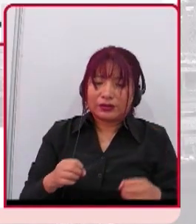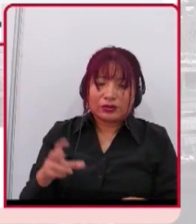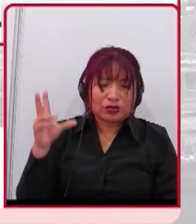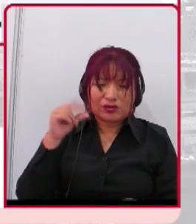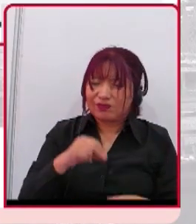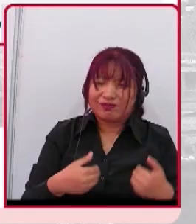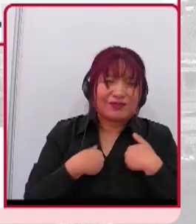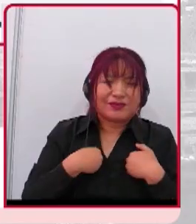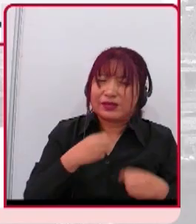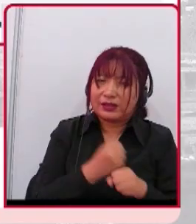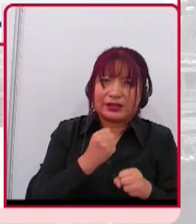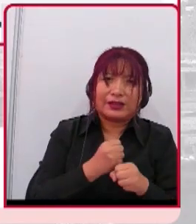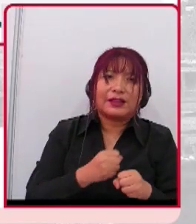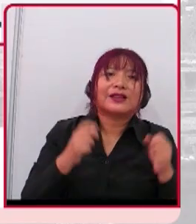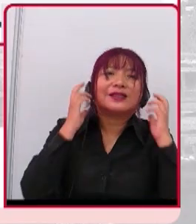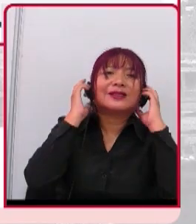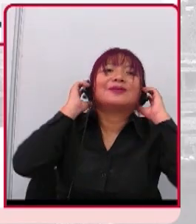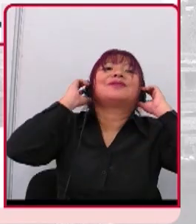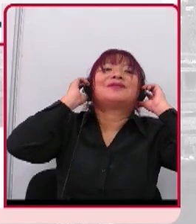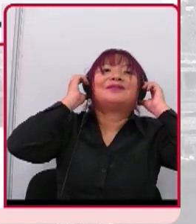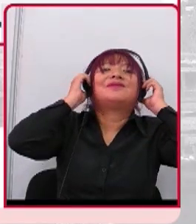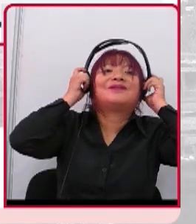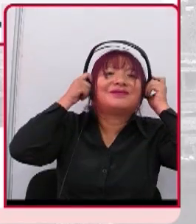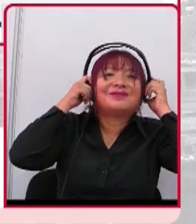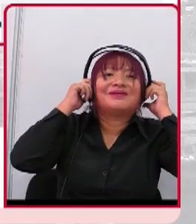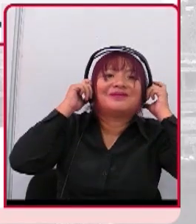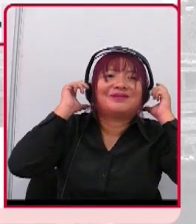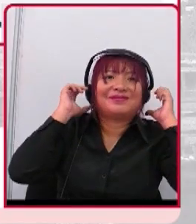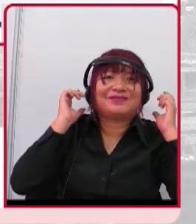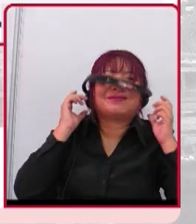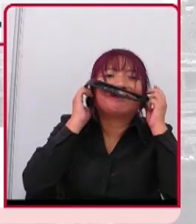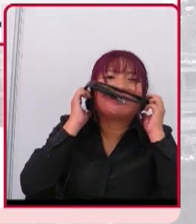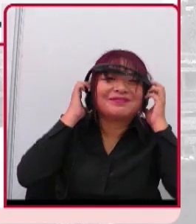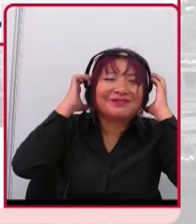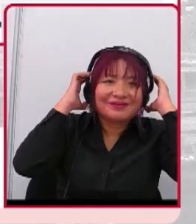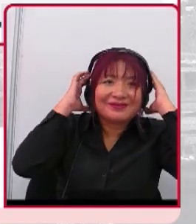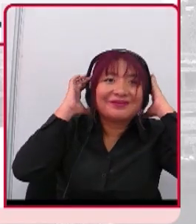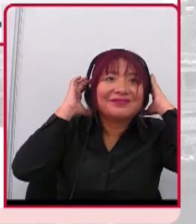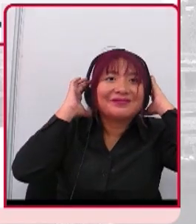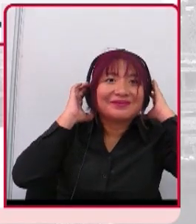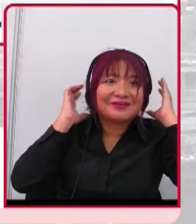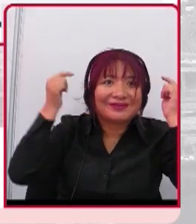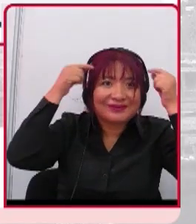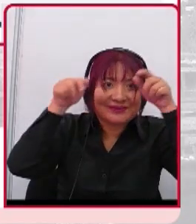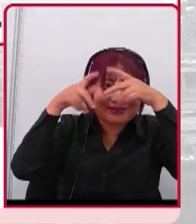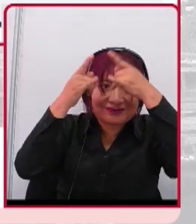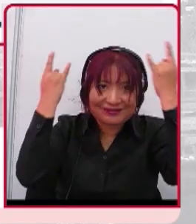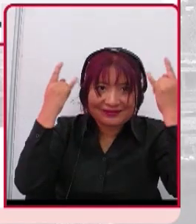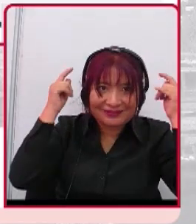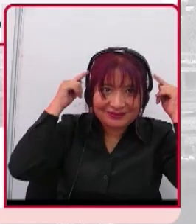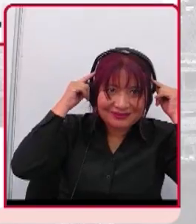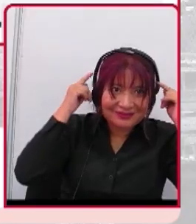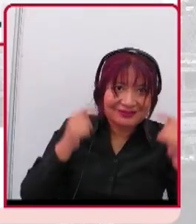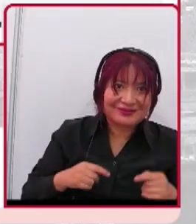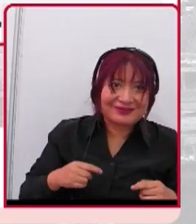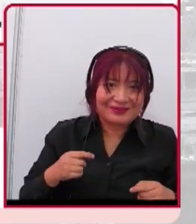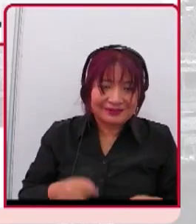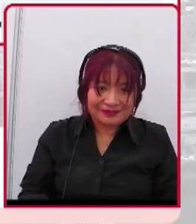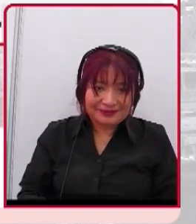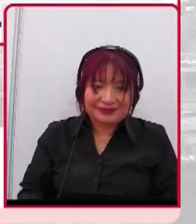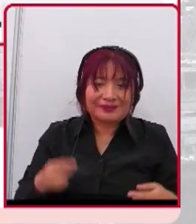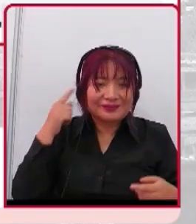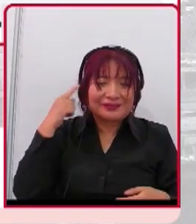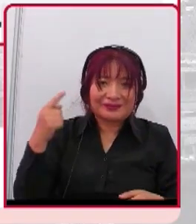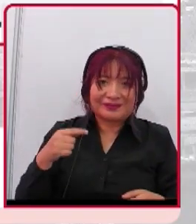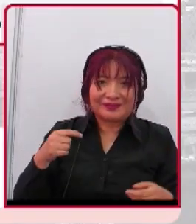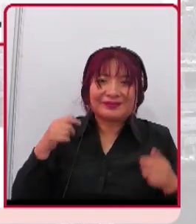ahorita lo que vamos a procesar son material ya volado. Es por ello que era rentable empezar a implementar un proceso de prechancado para